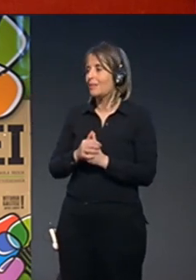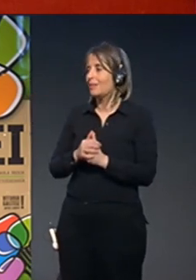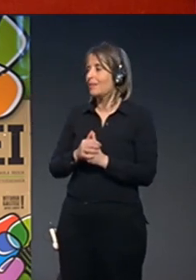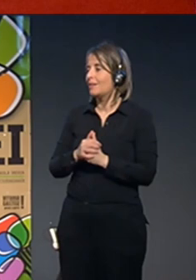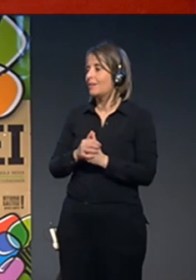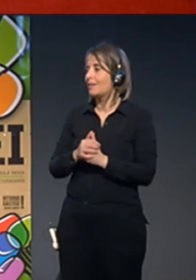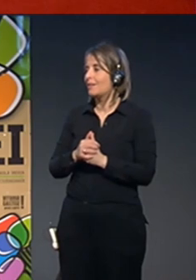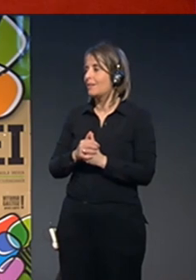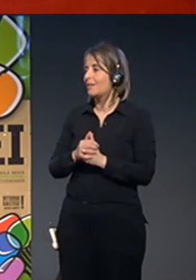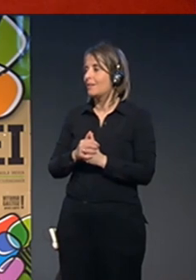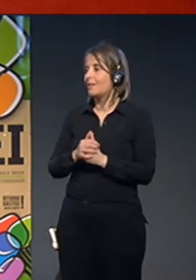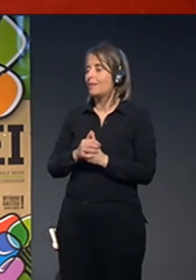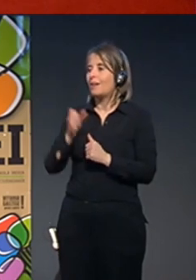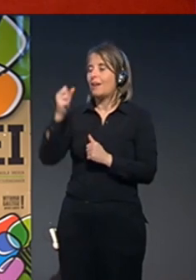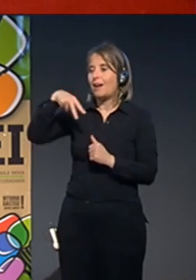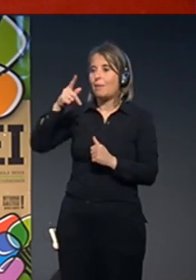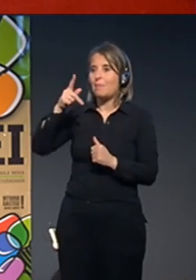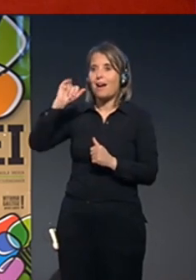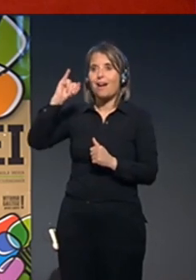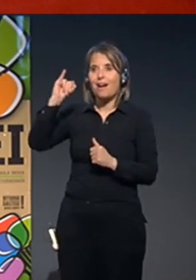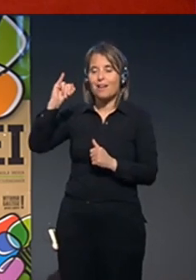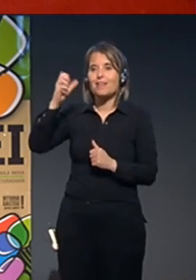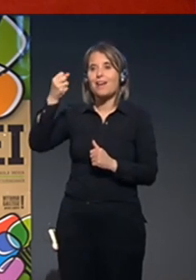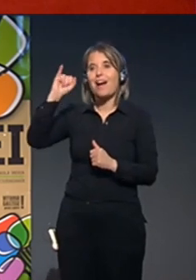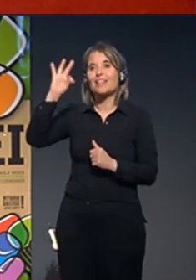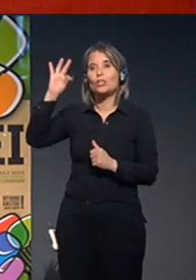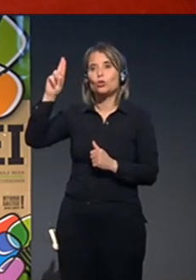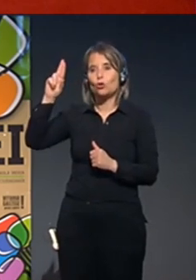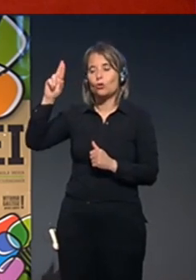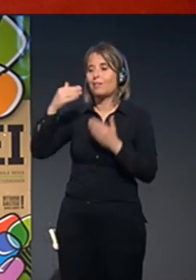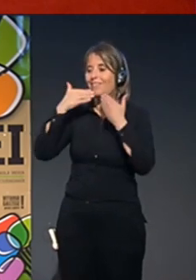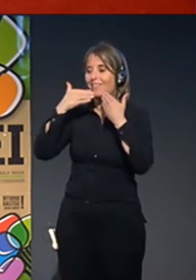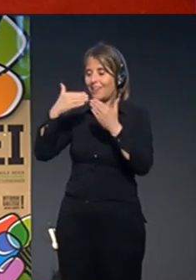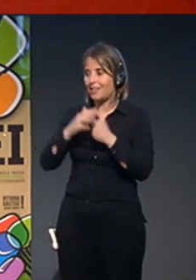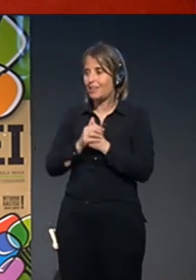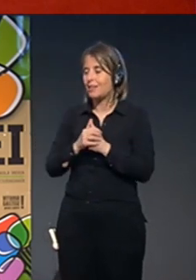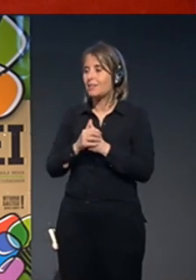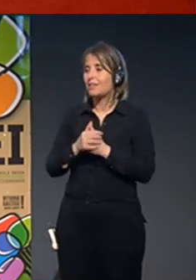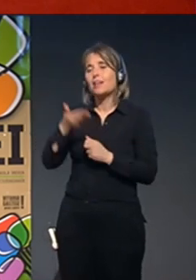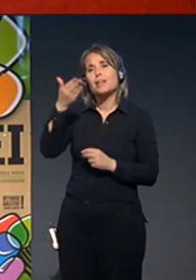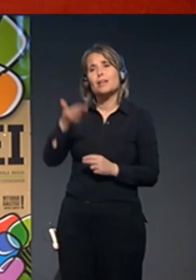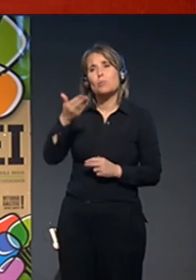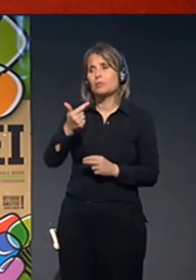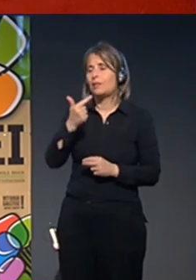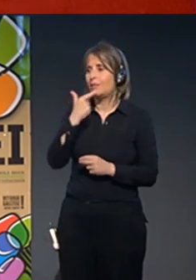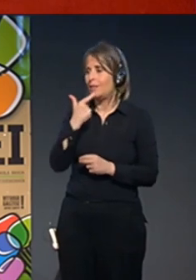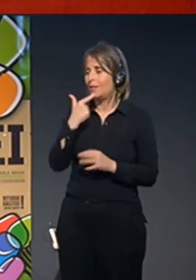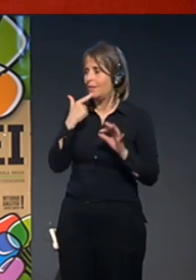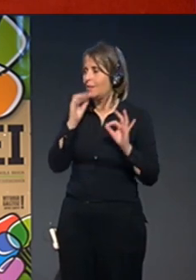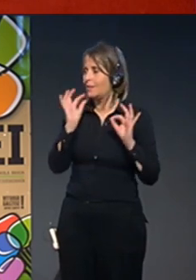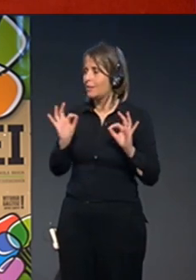oposición a mancai y aitor en ese sentido tengo que decir Y es muy importante